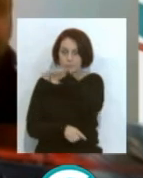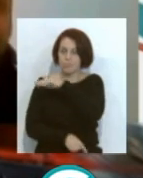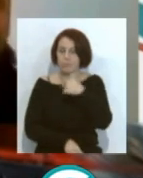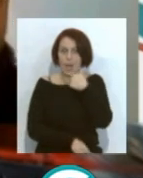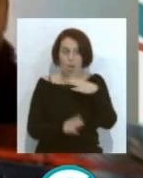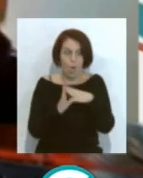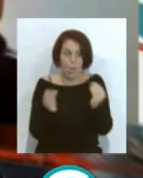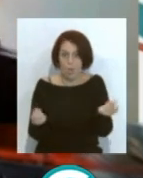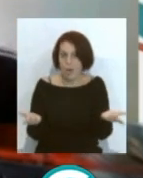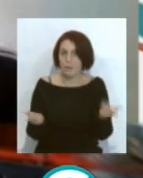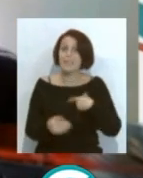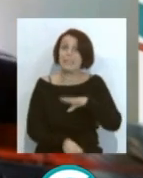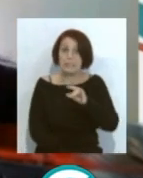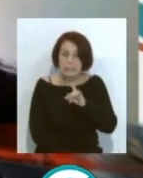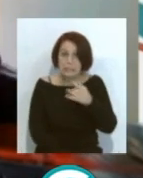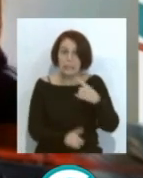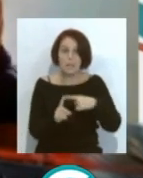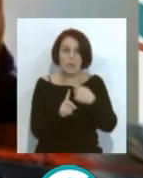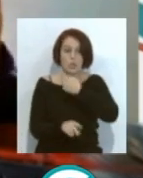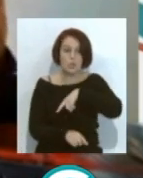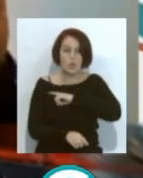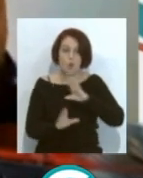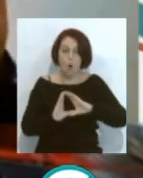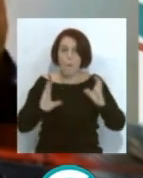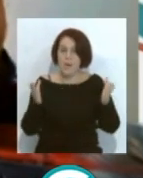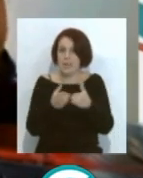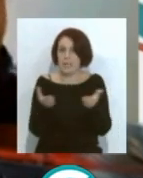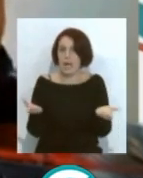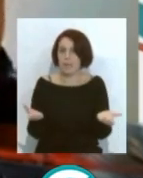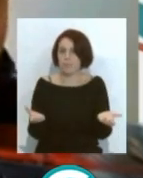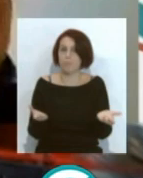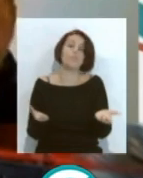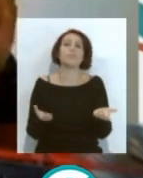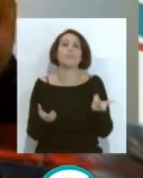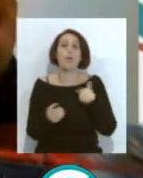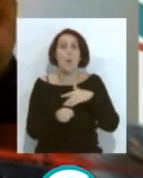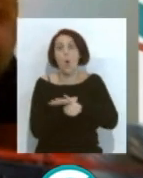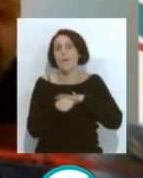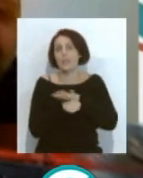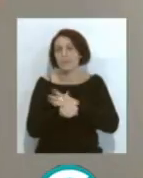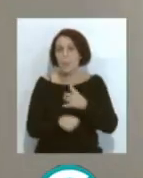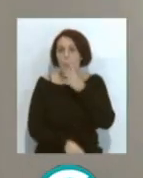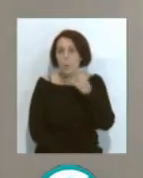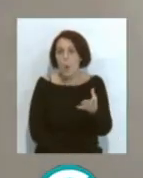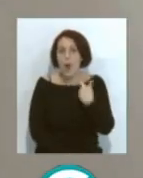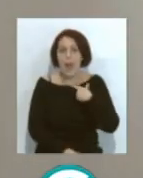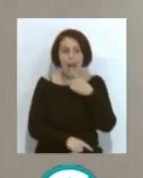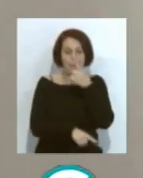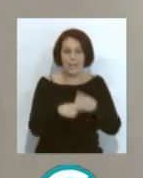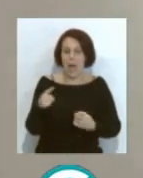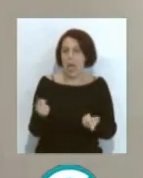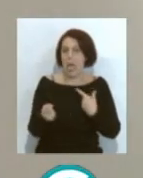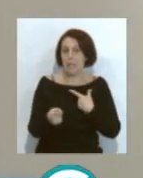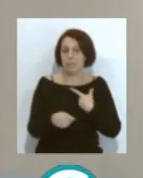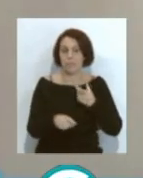¿no? Sí, porque además somos una comparsa provincial, porque la mitad de